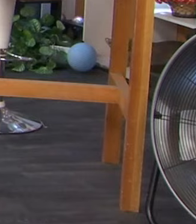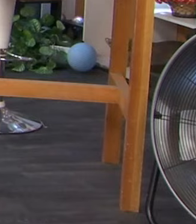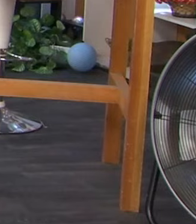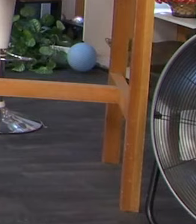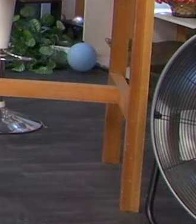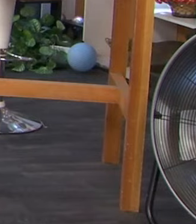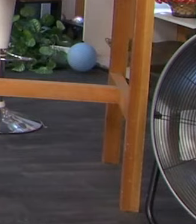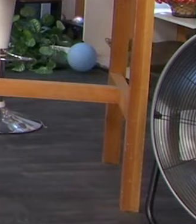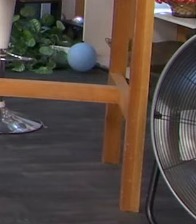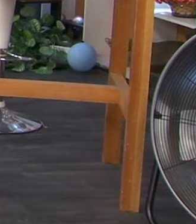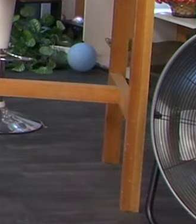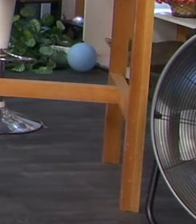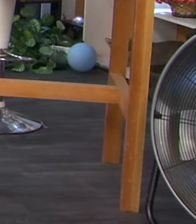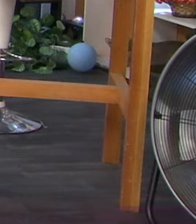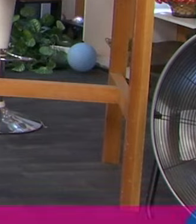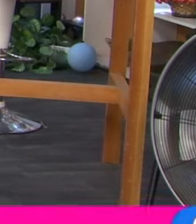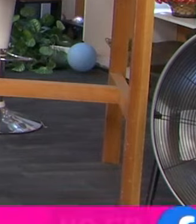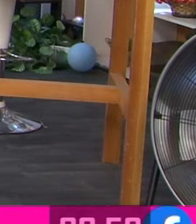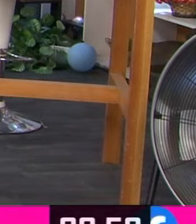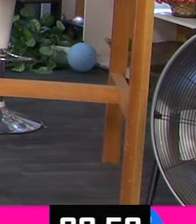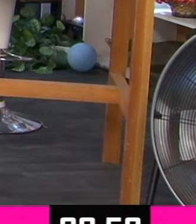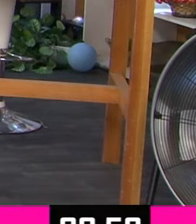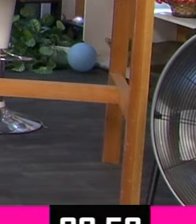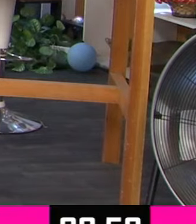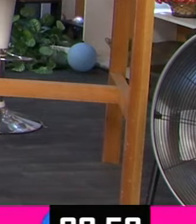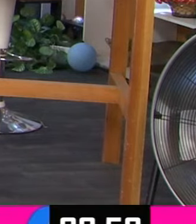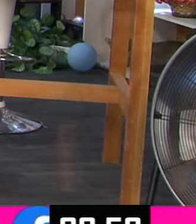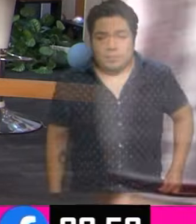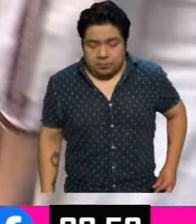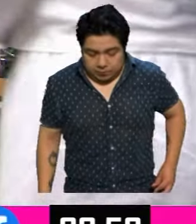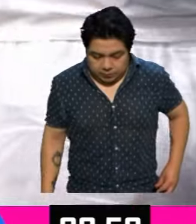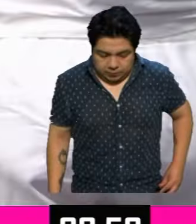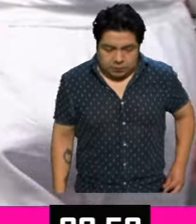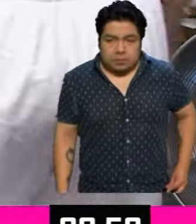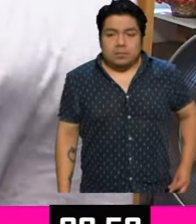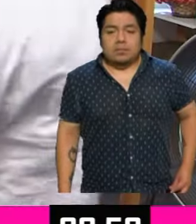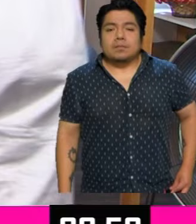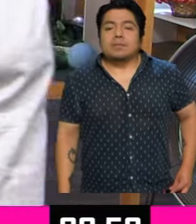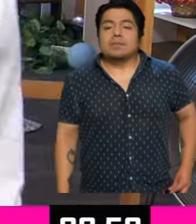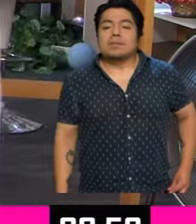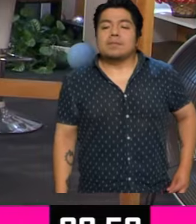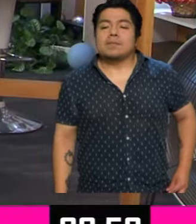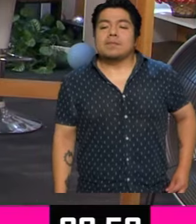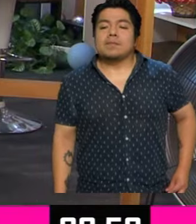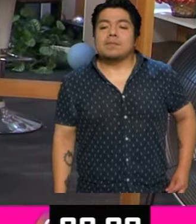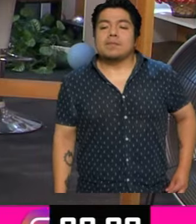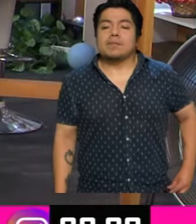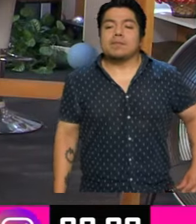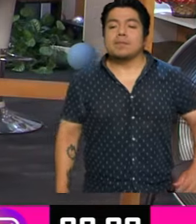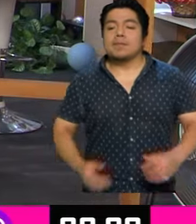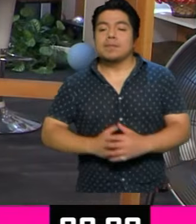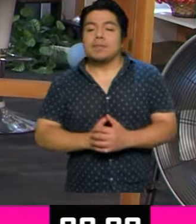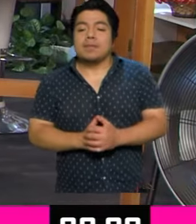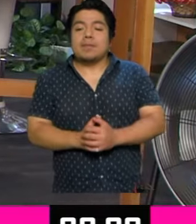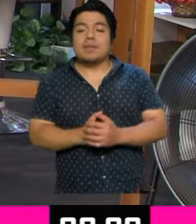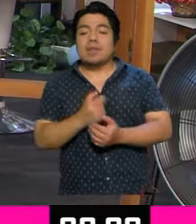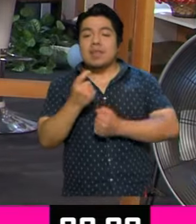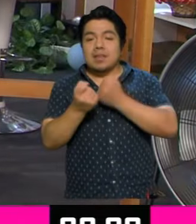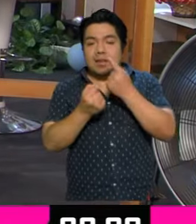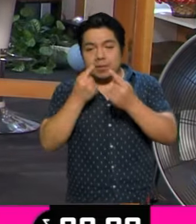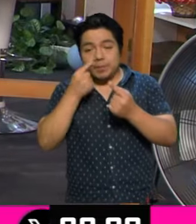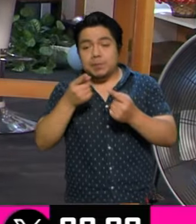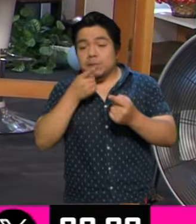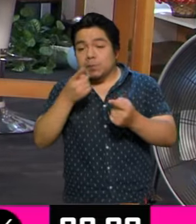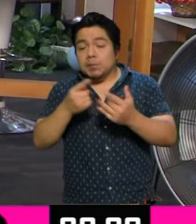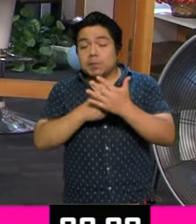Que estábamos planeando otra cosa. Te desmaterializa. Estábamos planeando tomarla cuando pues estaba usted dormida. Pues por eso pregunté, pero me dijeron